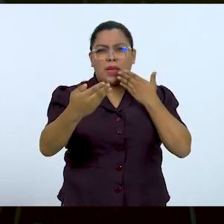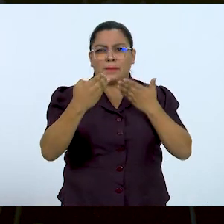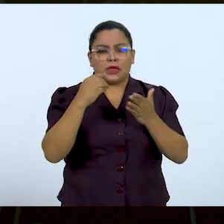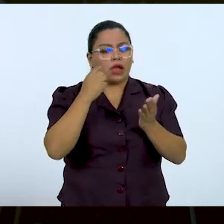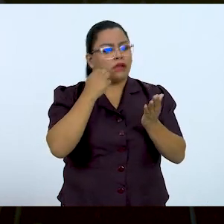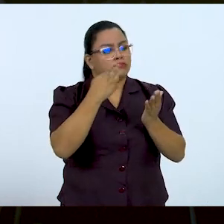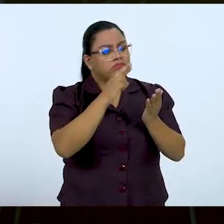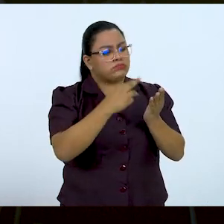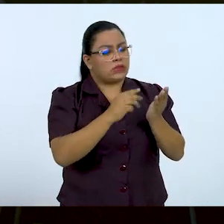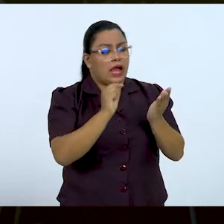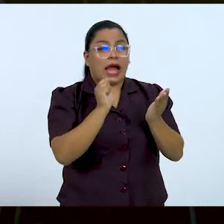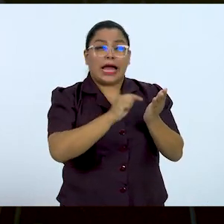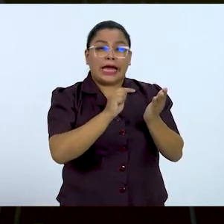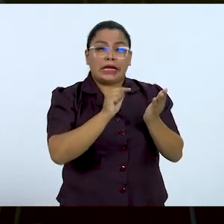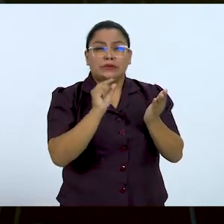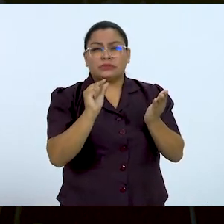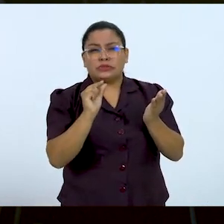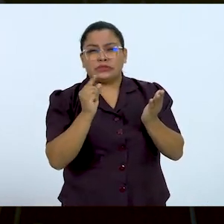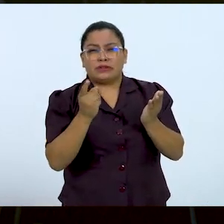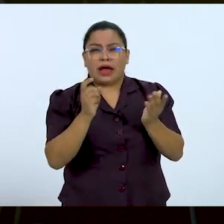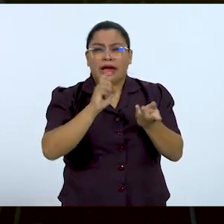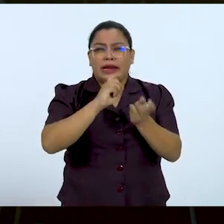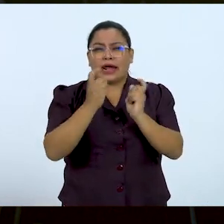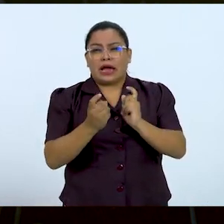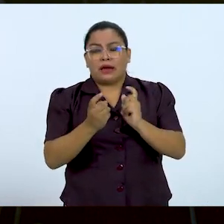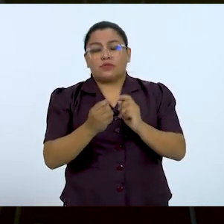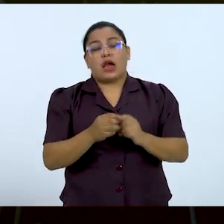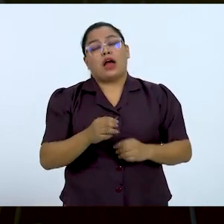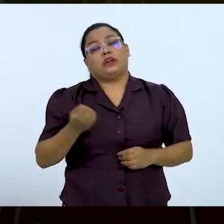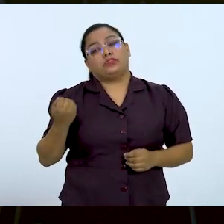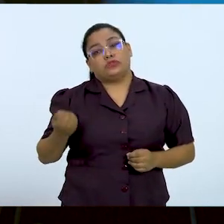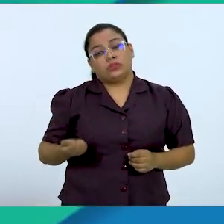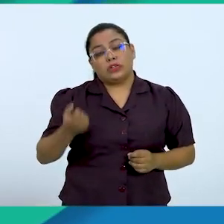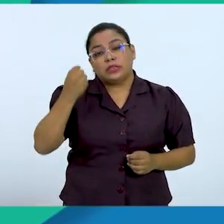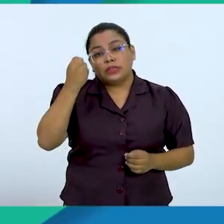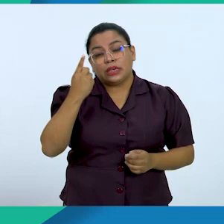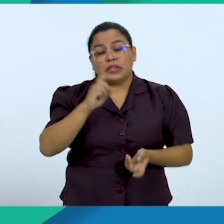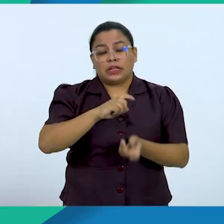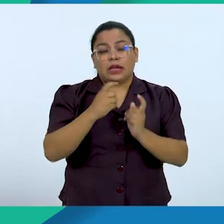está el error y el estudiante lo corrige o lo realiza nuevamente.